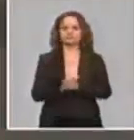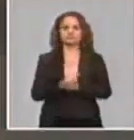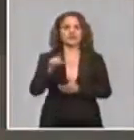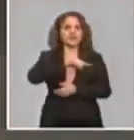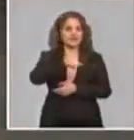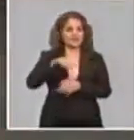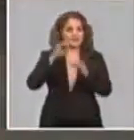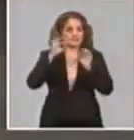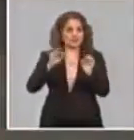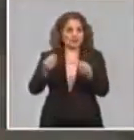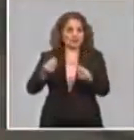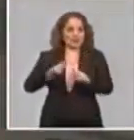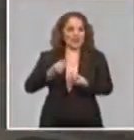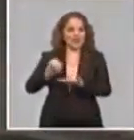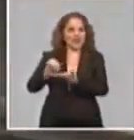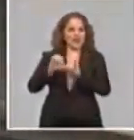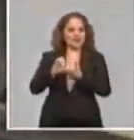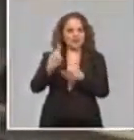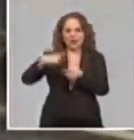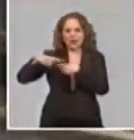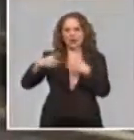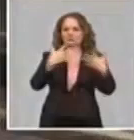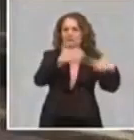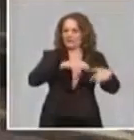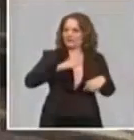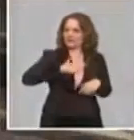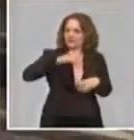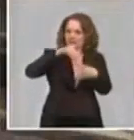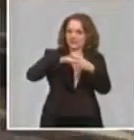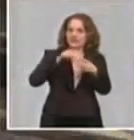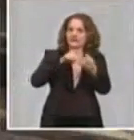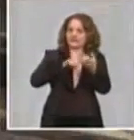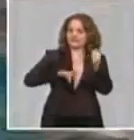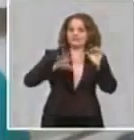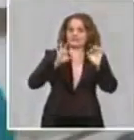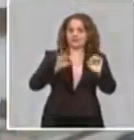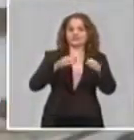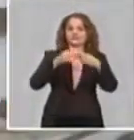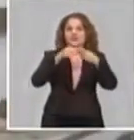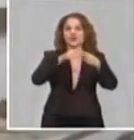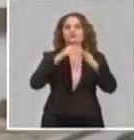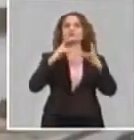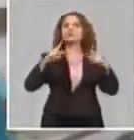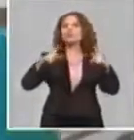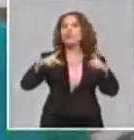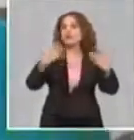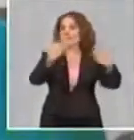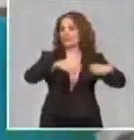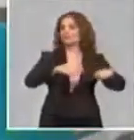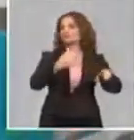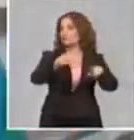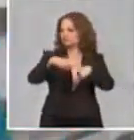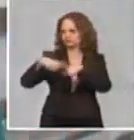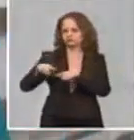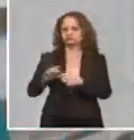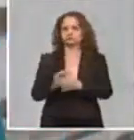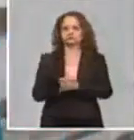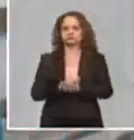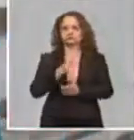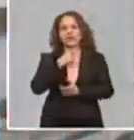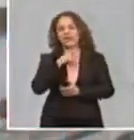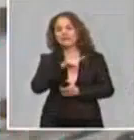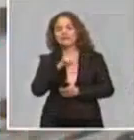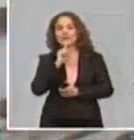que esta industria y el resto de las industrias que hay aquí en Granma también duplicarían su producción. Aquí alrededor de unos 60.000, 70.000 metros cuadrados que se hacen